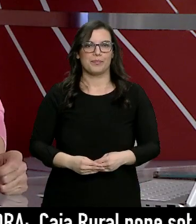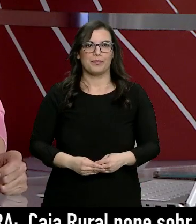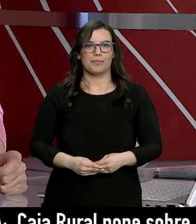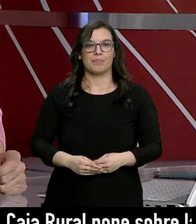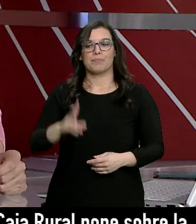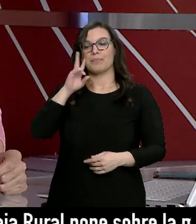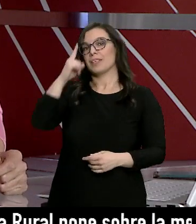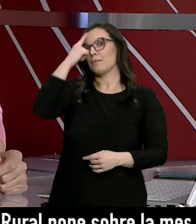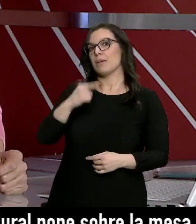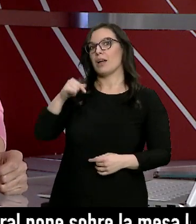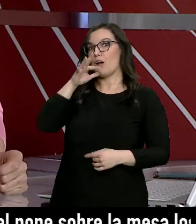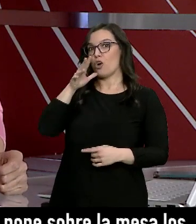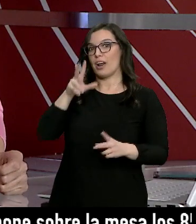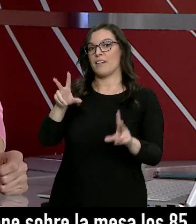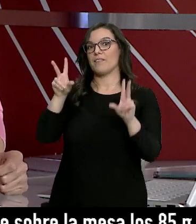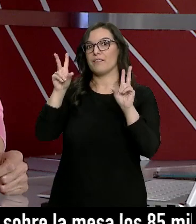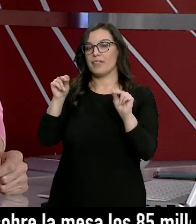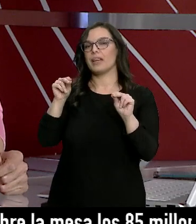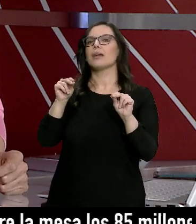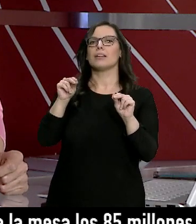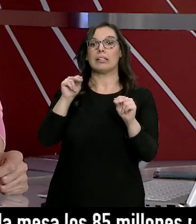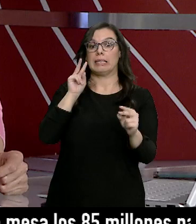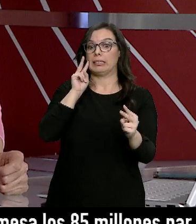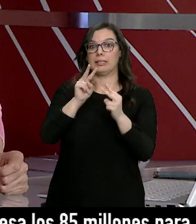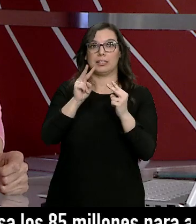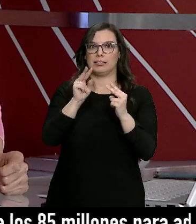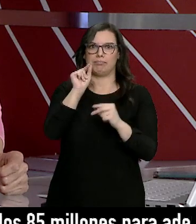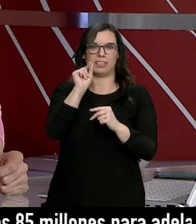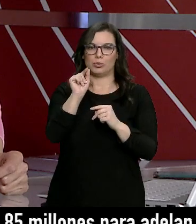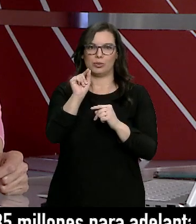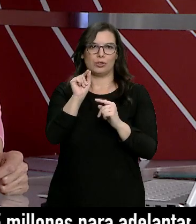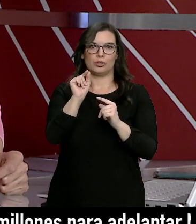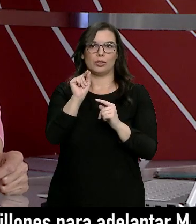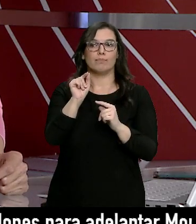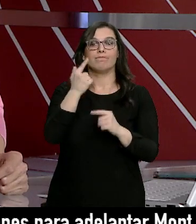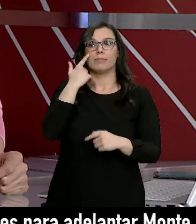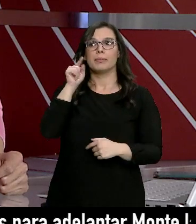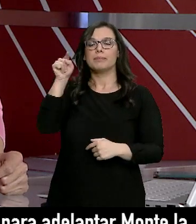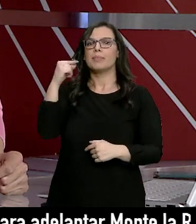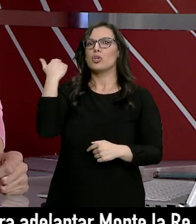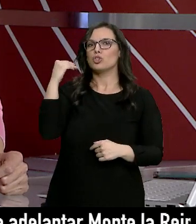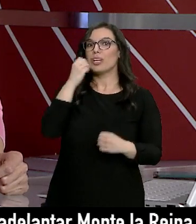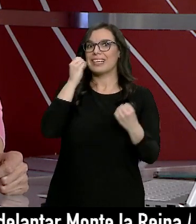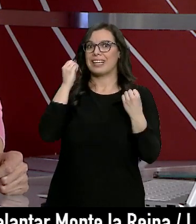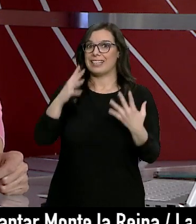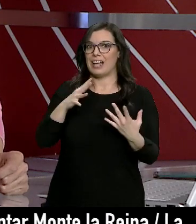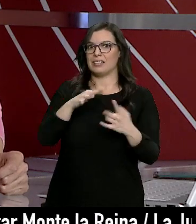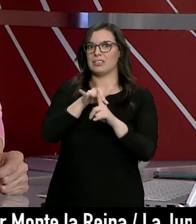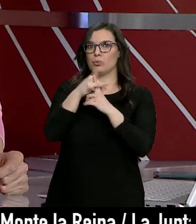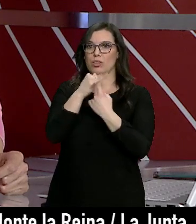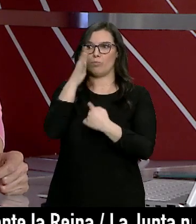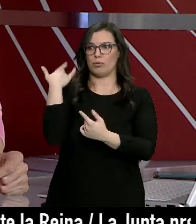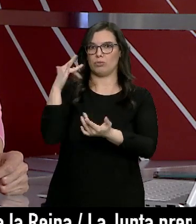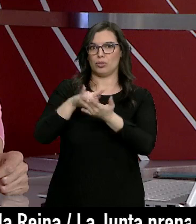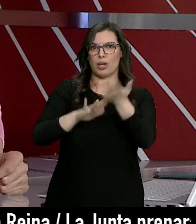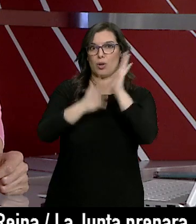Con esas imágenes nosotros nos despedimos, pero en unos minutos regresamos a Soria para conocer la última hora de ese incendio